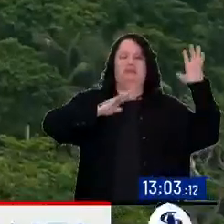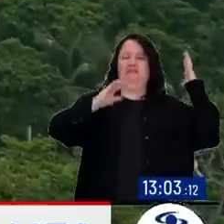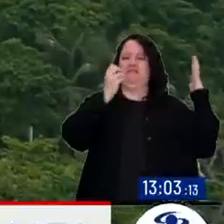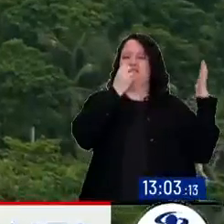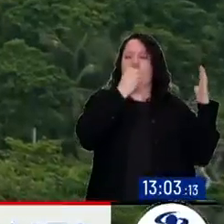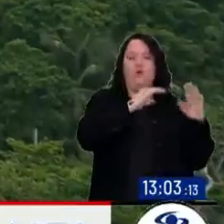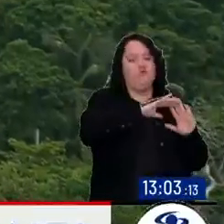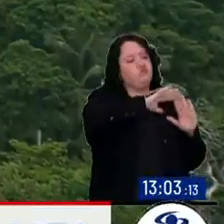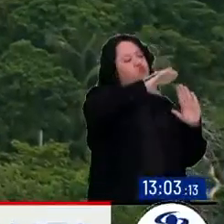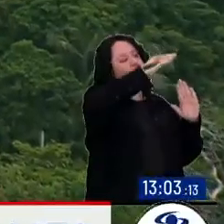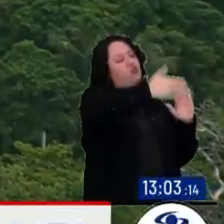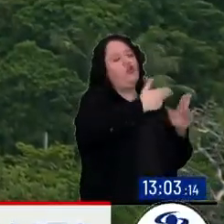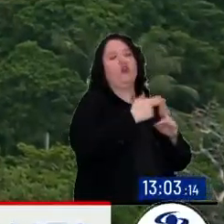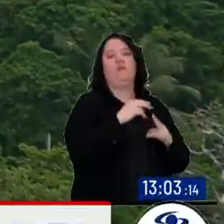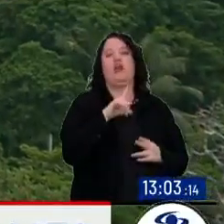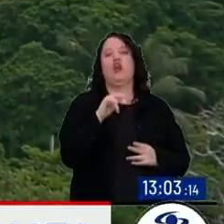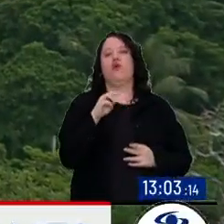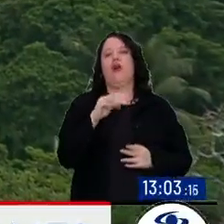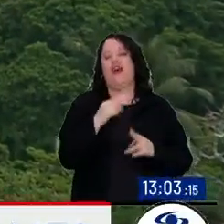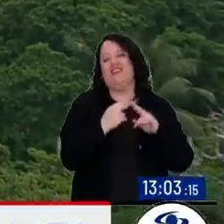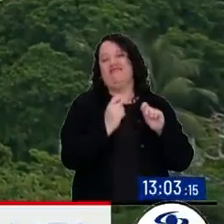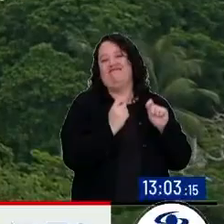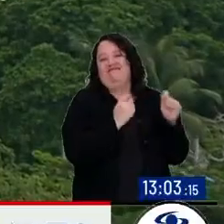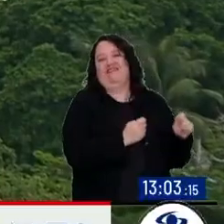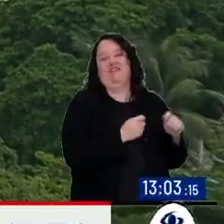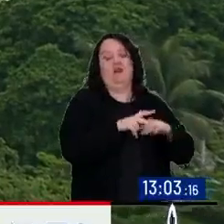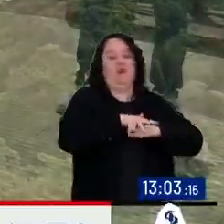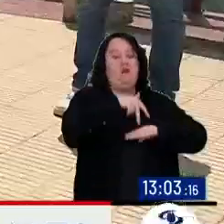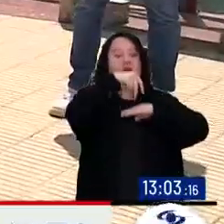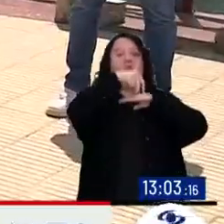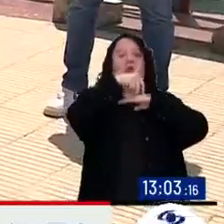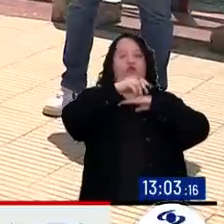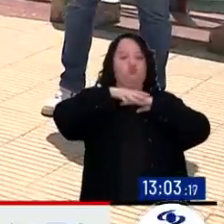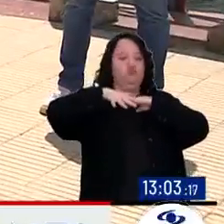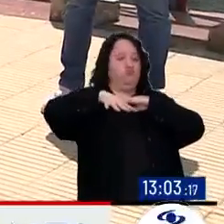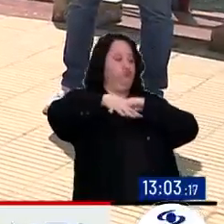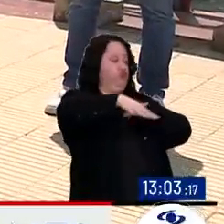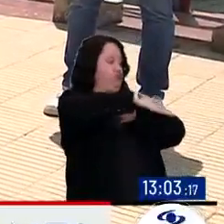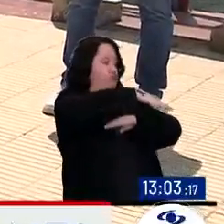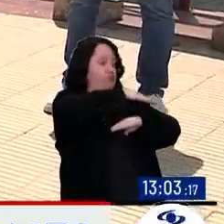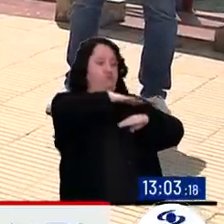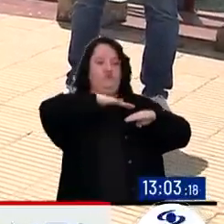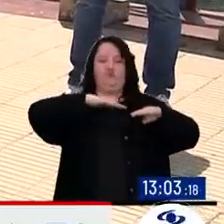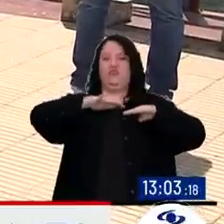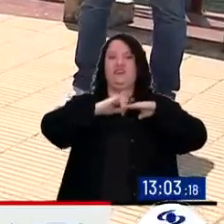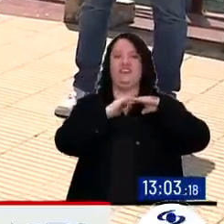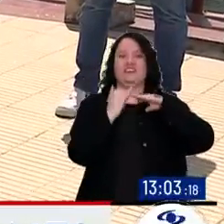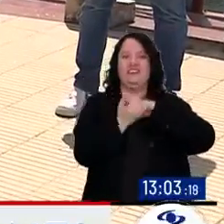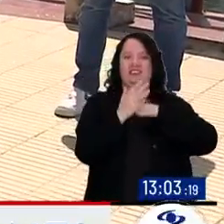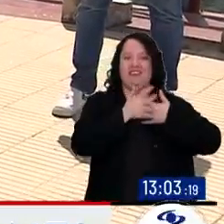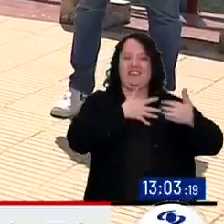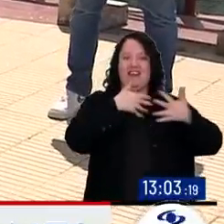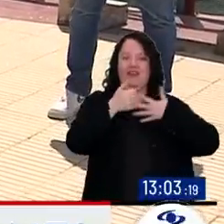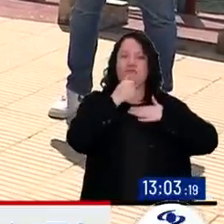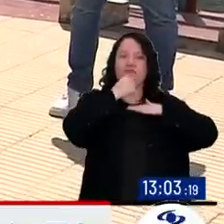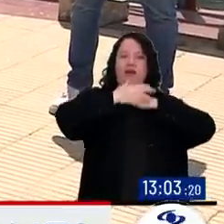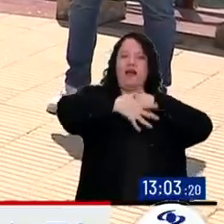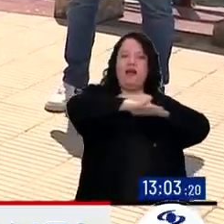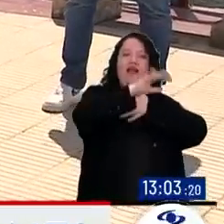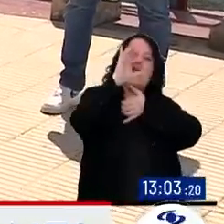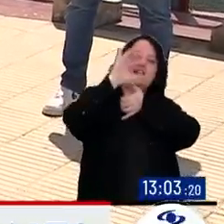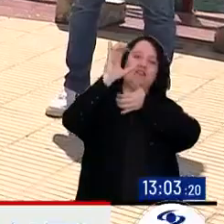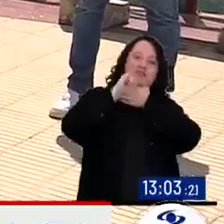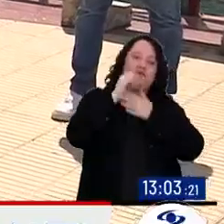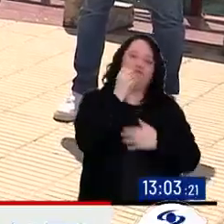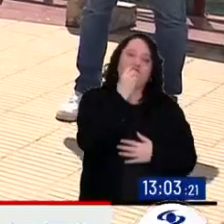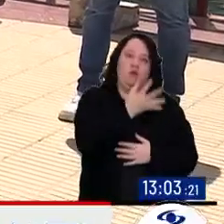una montaña que se llama La Loma, desde donde se divisa toda la isla y todo lo que tiene que ver con este mar Caribe